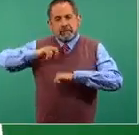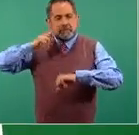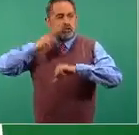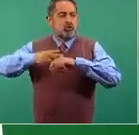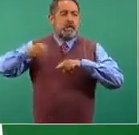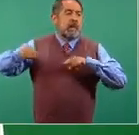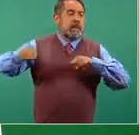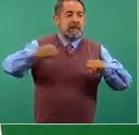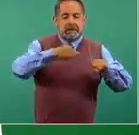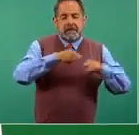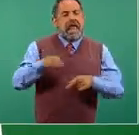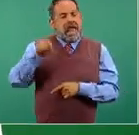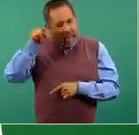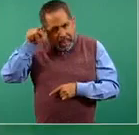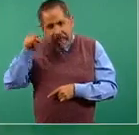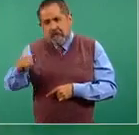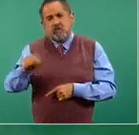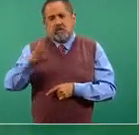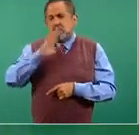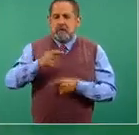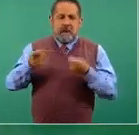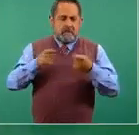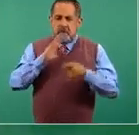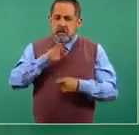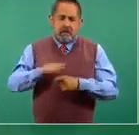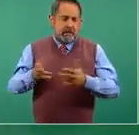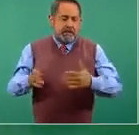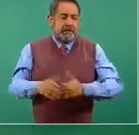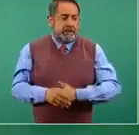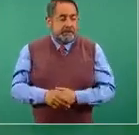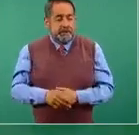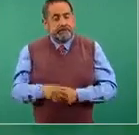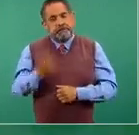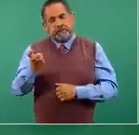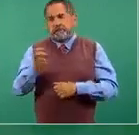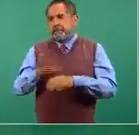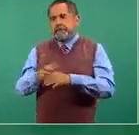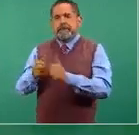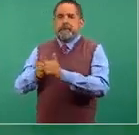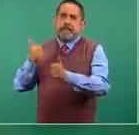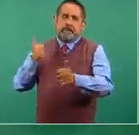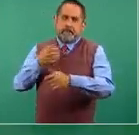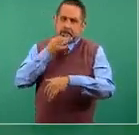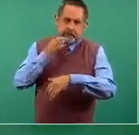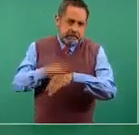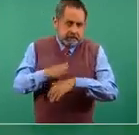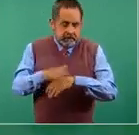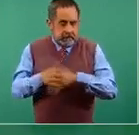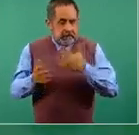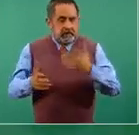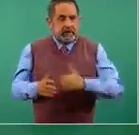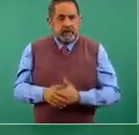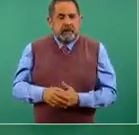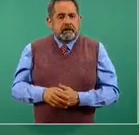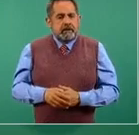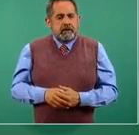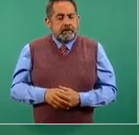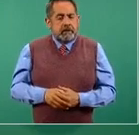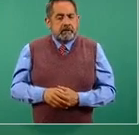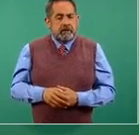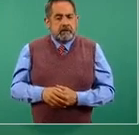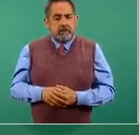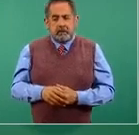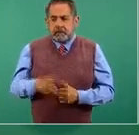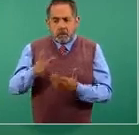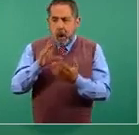los puestos directivos de la institución. Entonces, con este rezago diferencial, rezago además